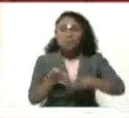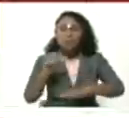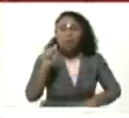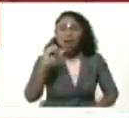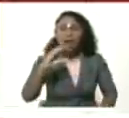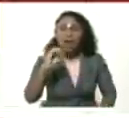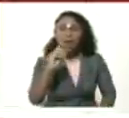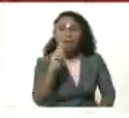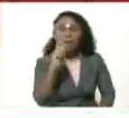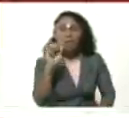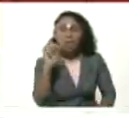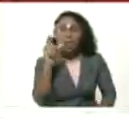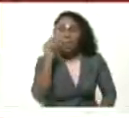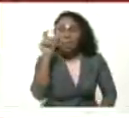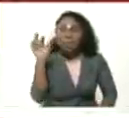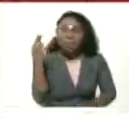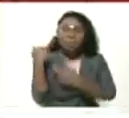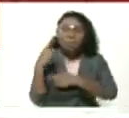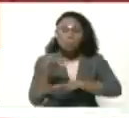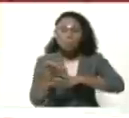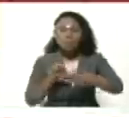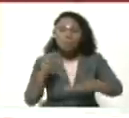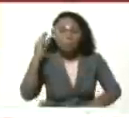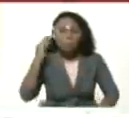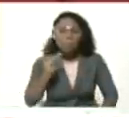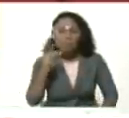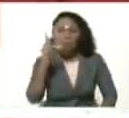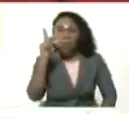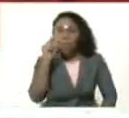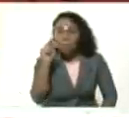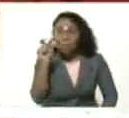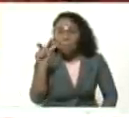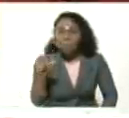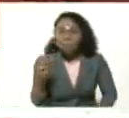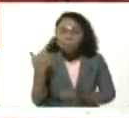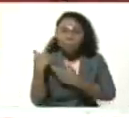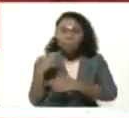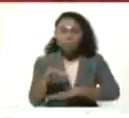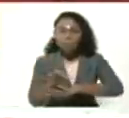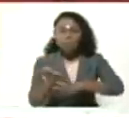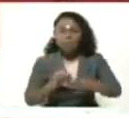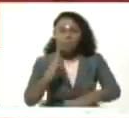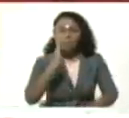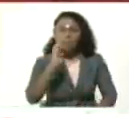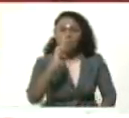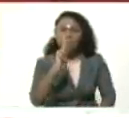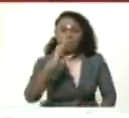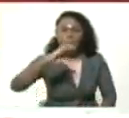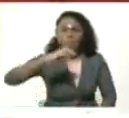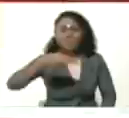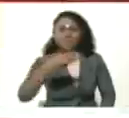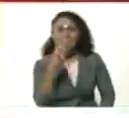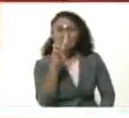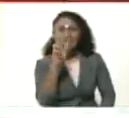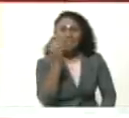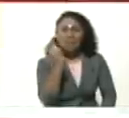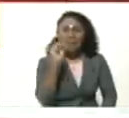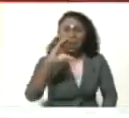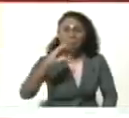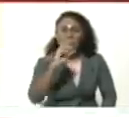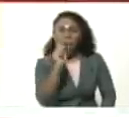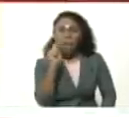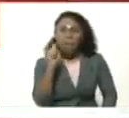Henry Estrada. Municipio Bolívar, Darwin Noroño. Municipio Buchivacoa, Yendrick Cuar.